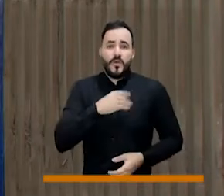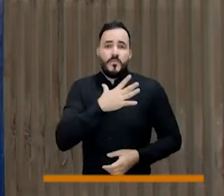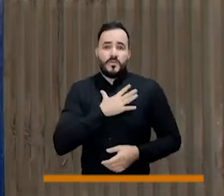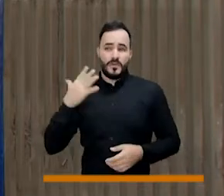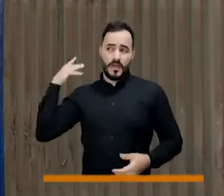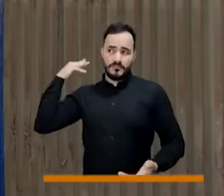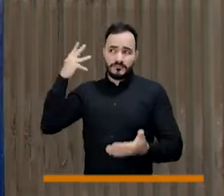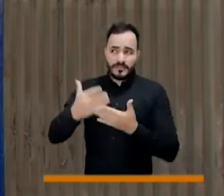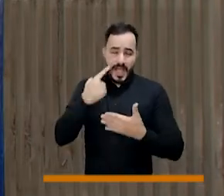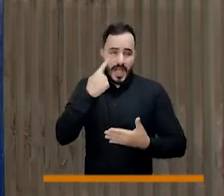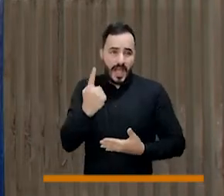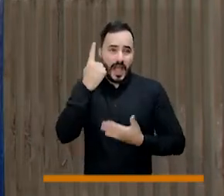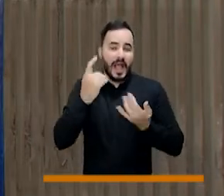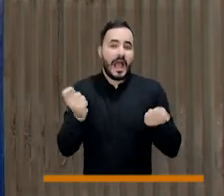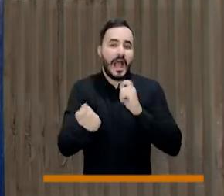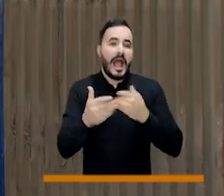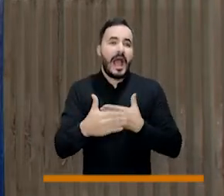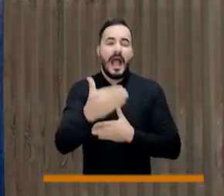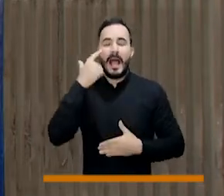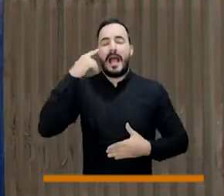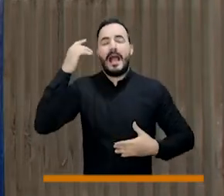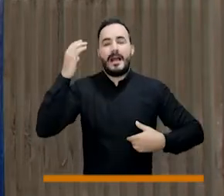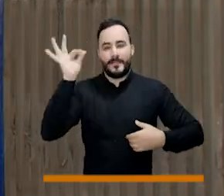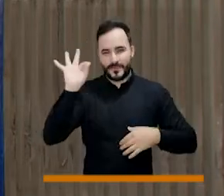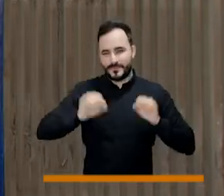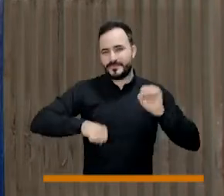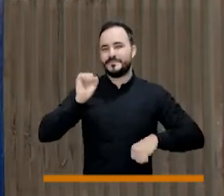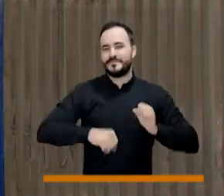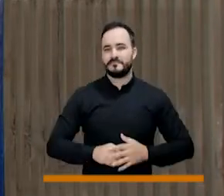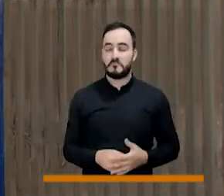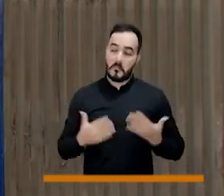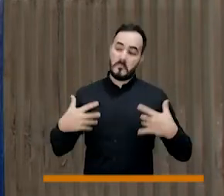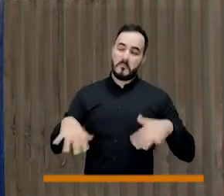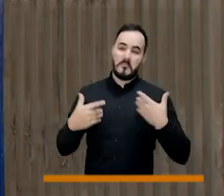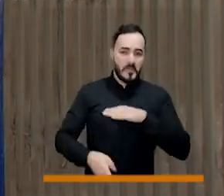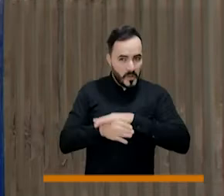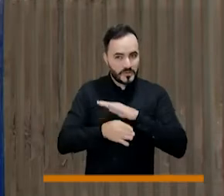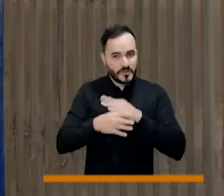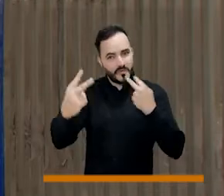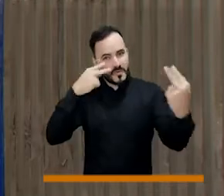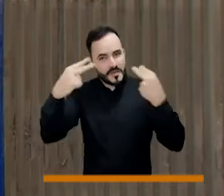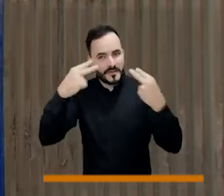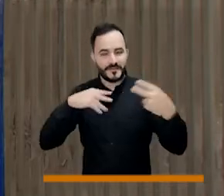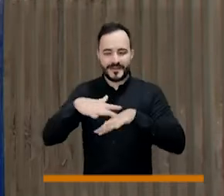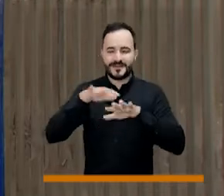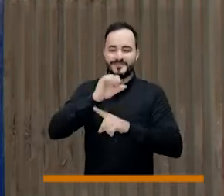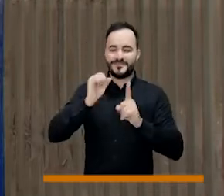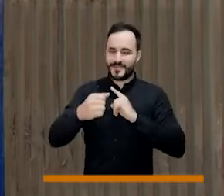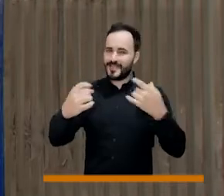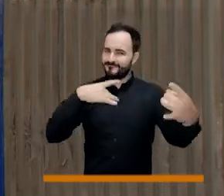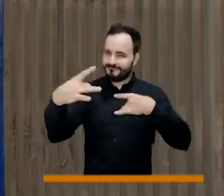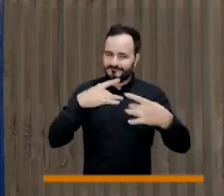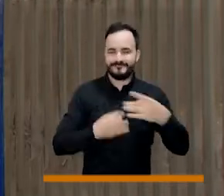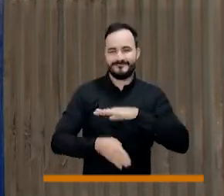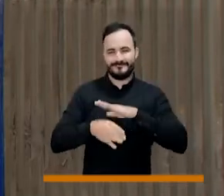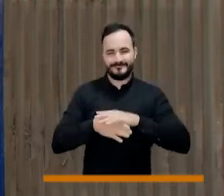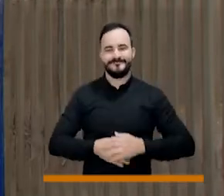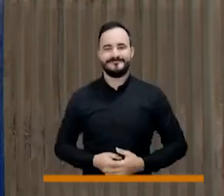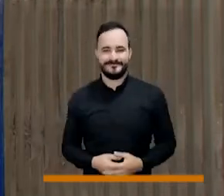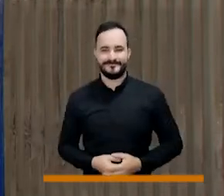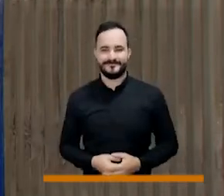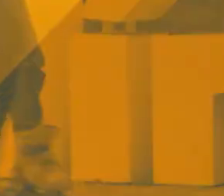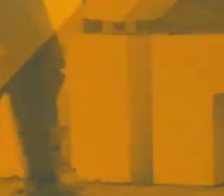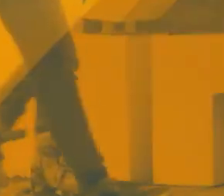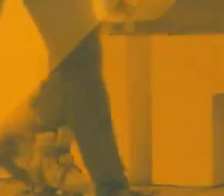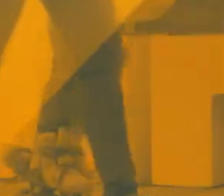ciudadana y por ser una oportunidad histórica de cambio. Sigan dejándonos sus mensajes, que la conversación en redes sociales no